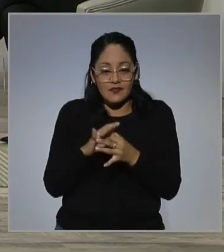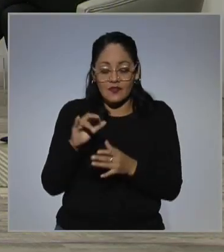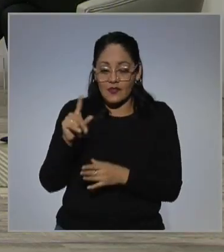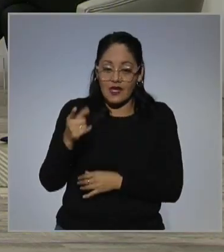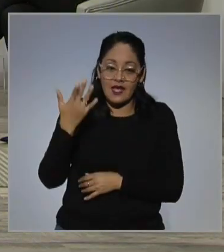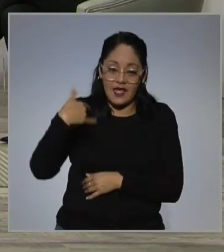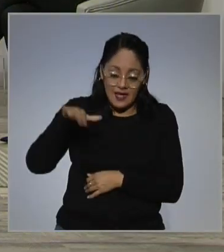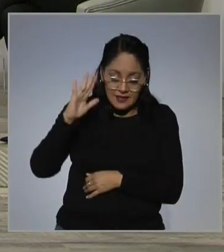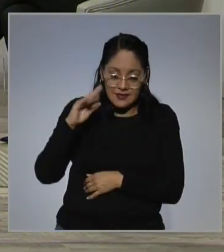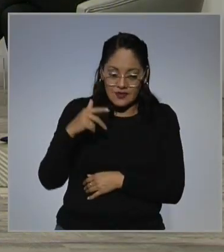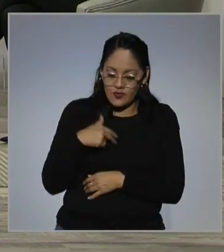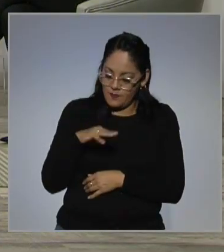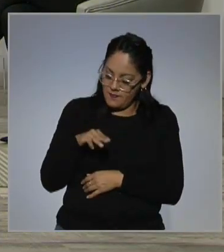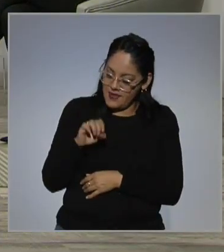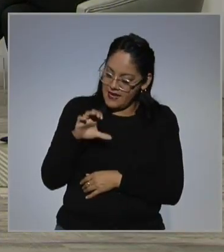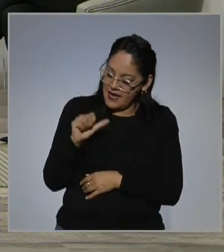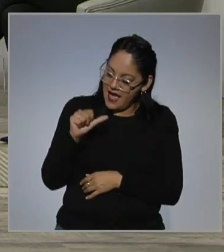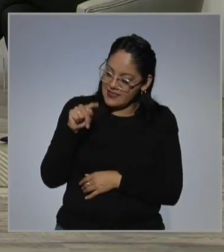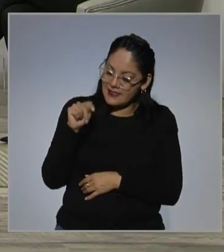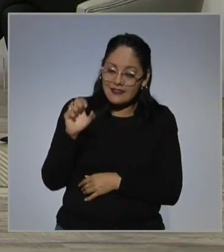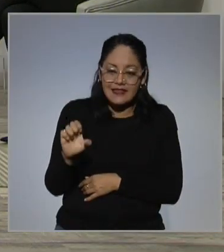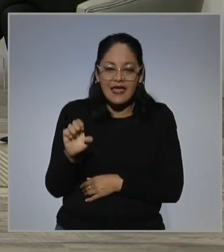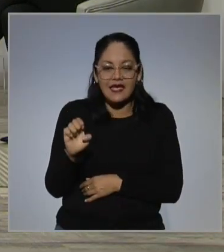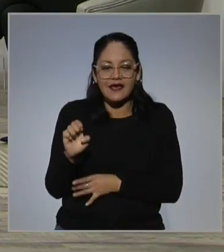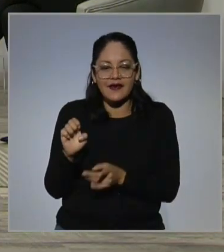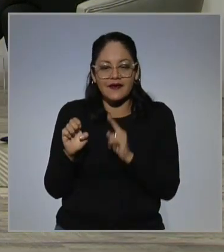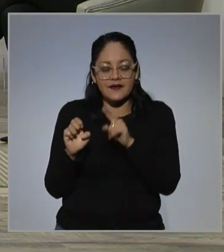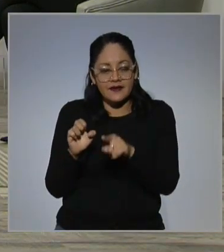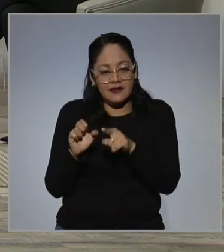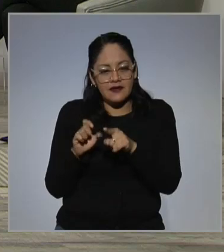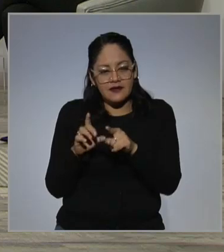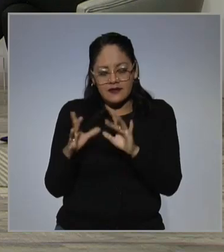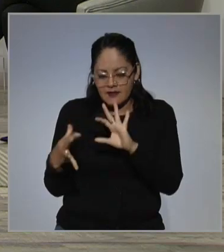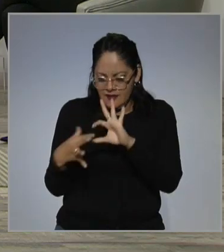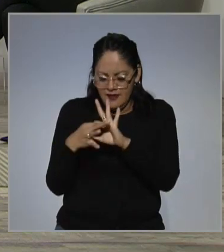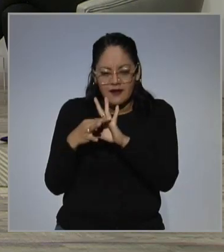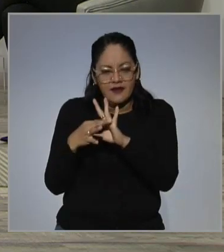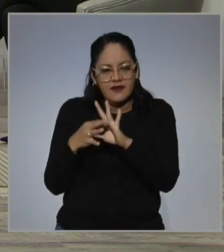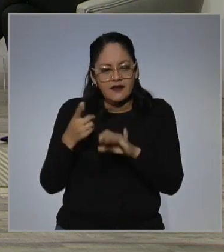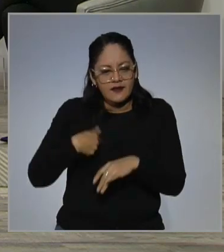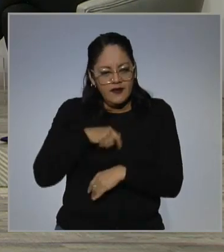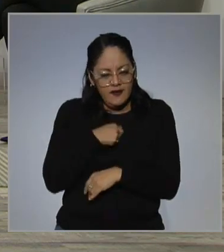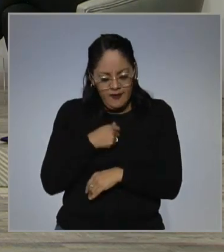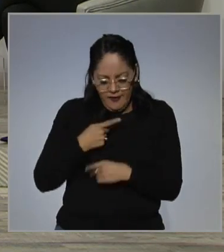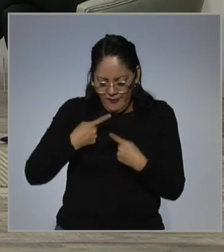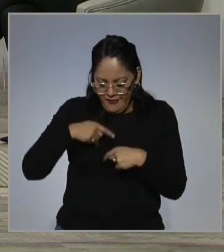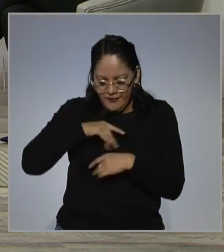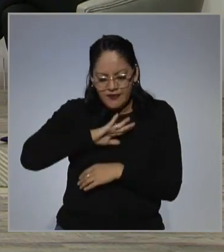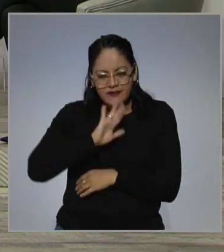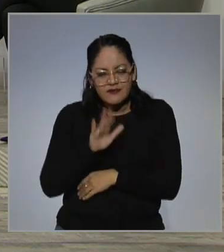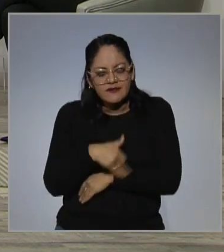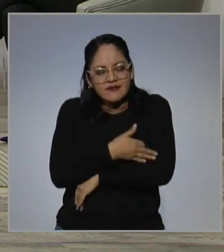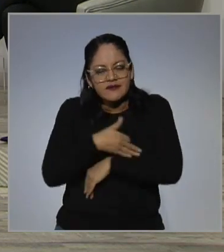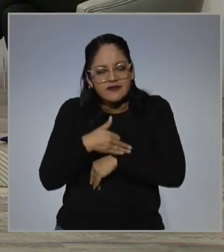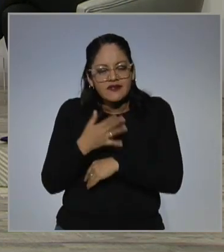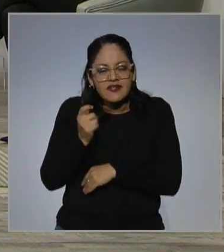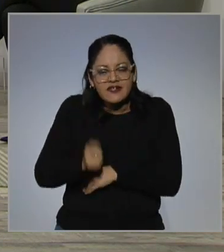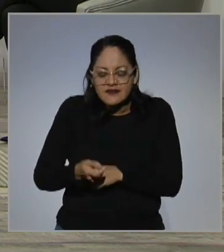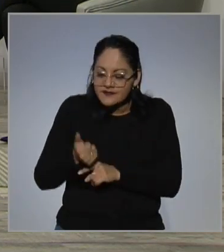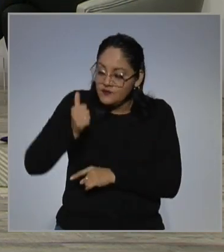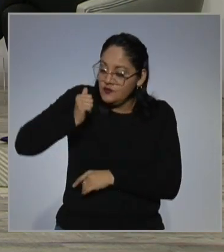viene nuestro mecate, ¿no? Viene la conexión. No solamente son nuestros muertos, son